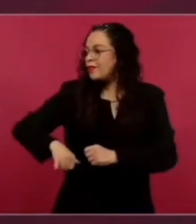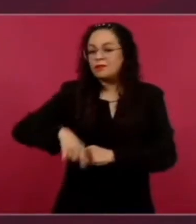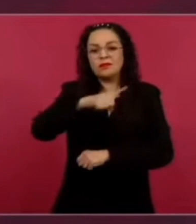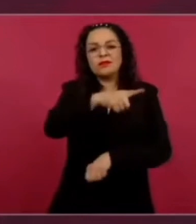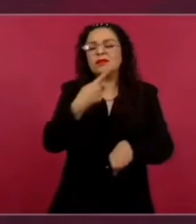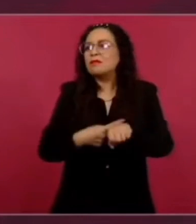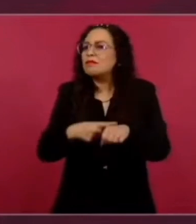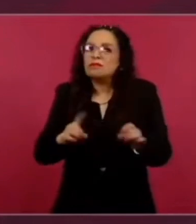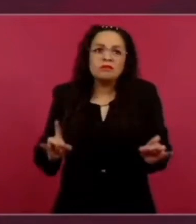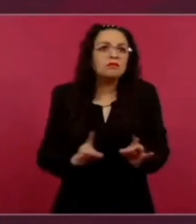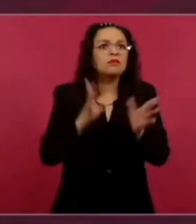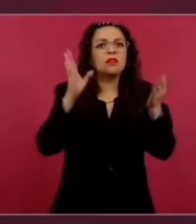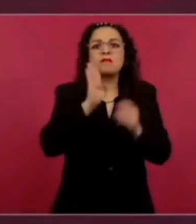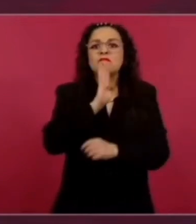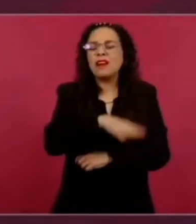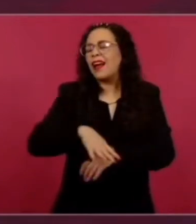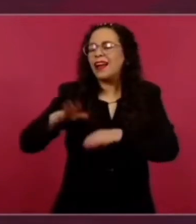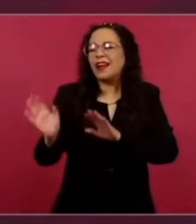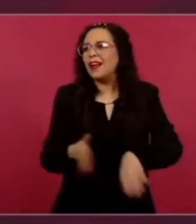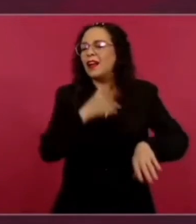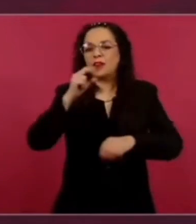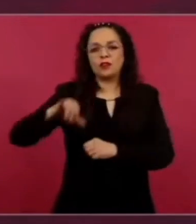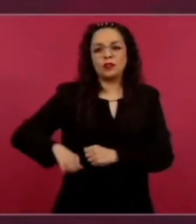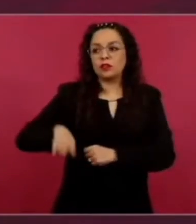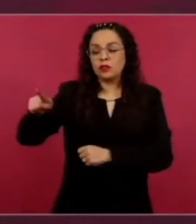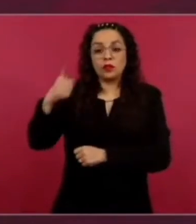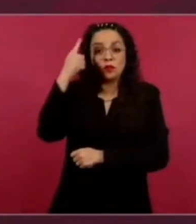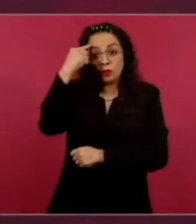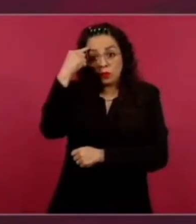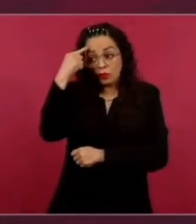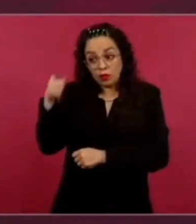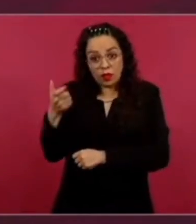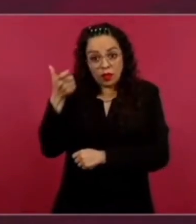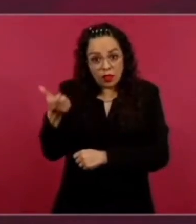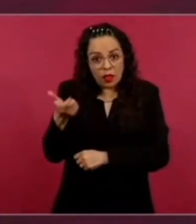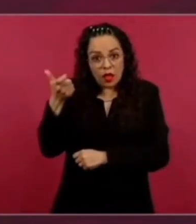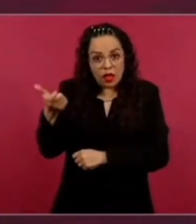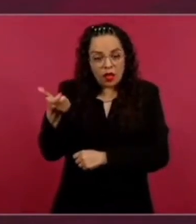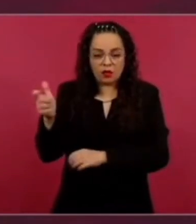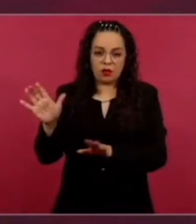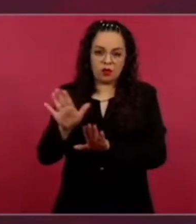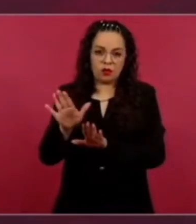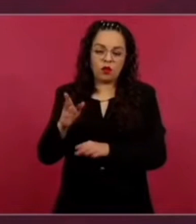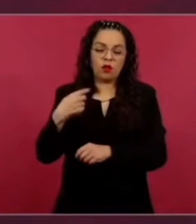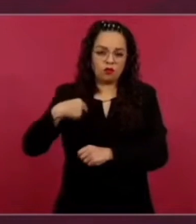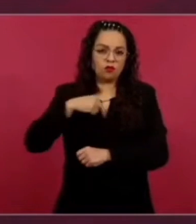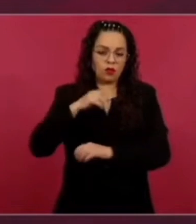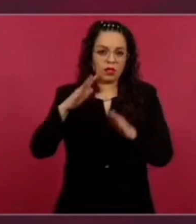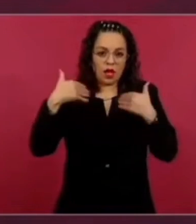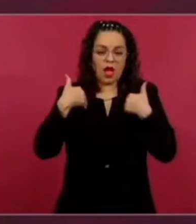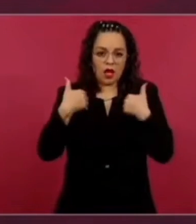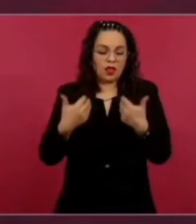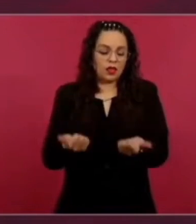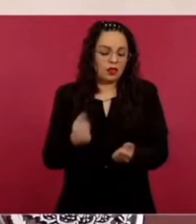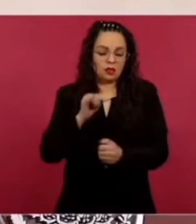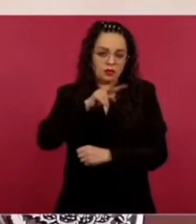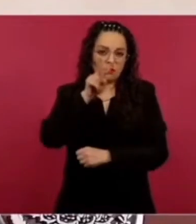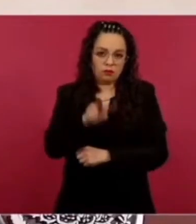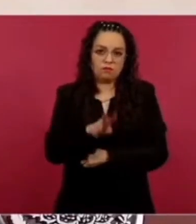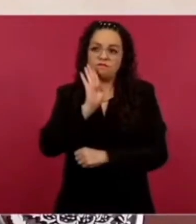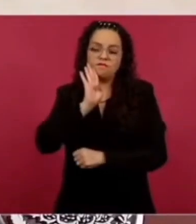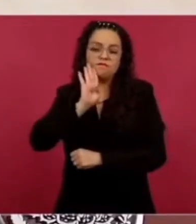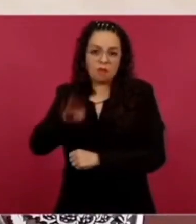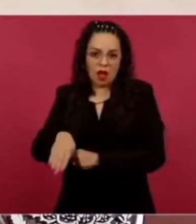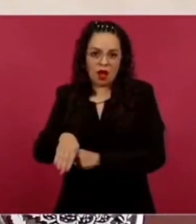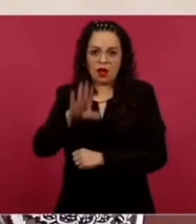Tenemos mucha conciencia de eso y, como dices, CONACYT está trabajando